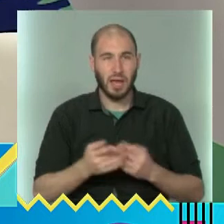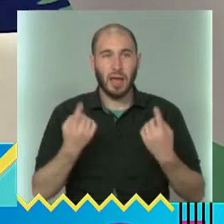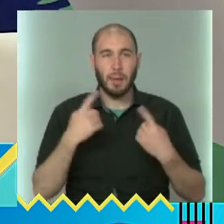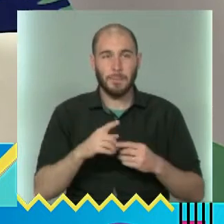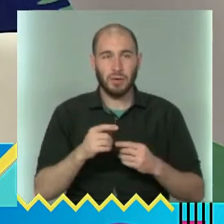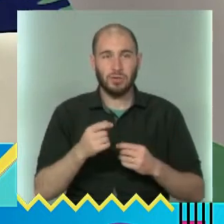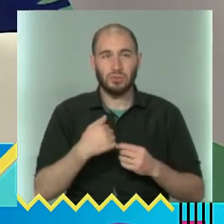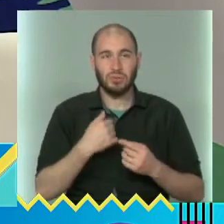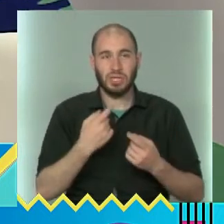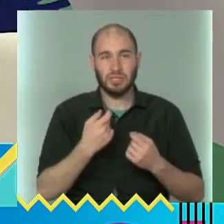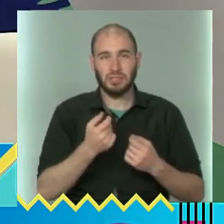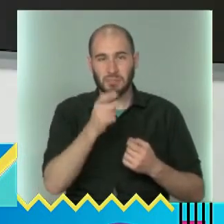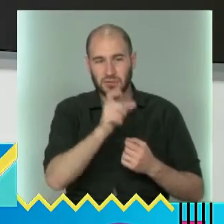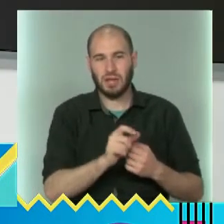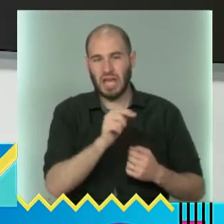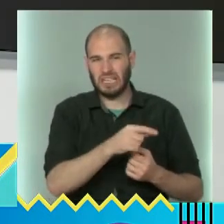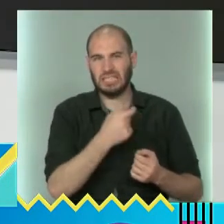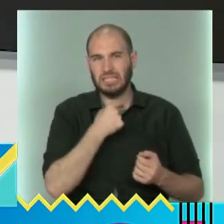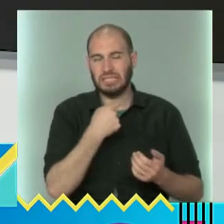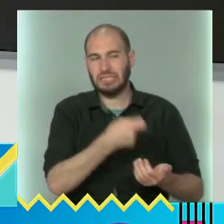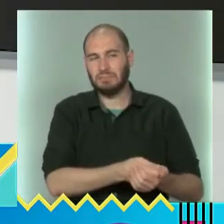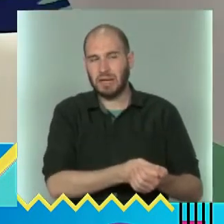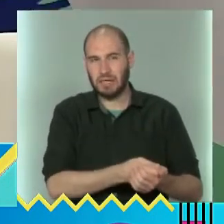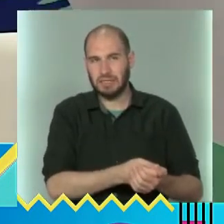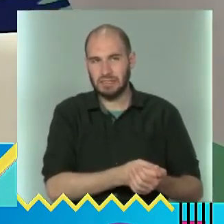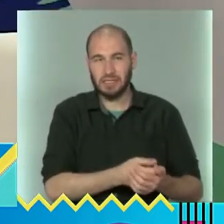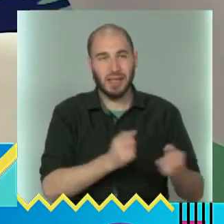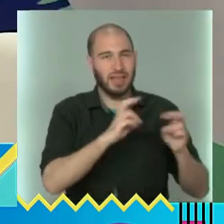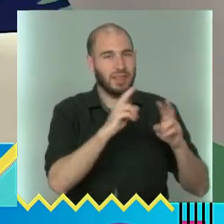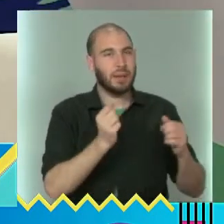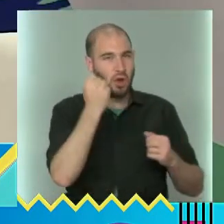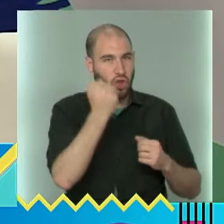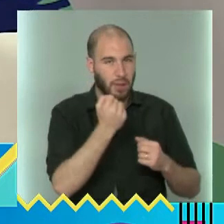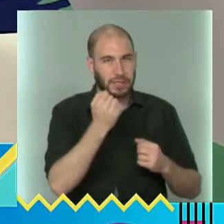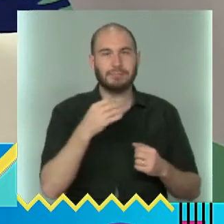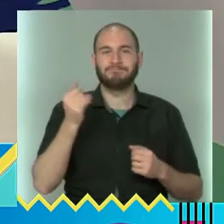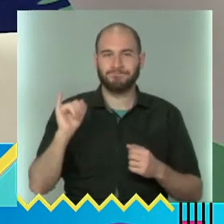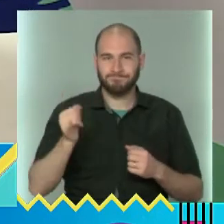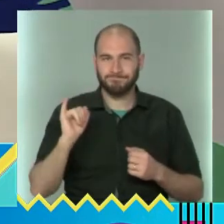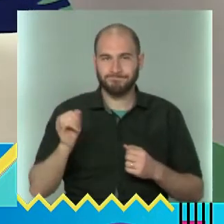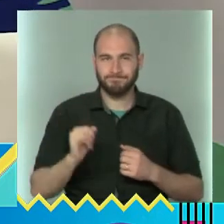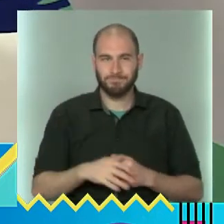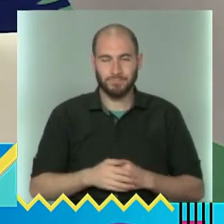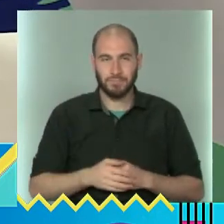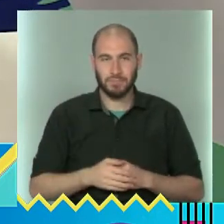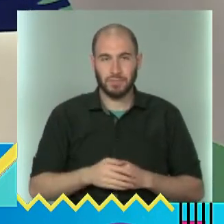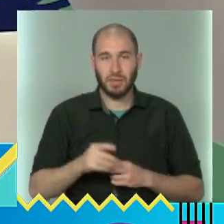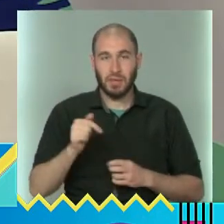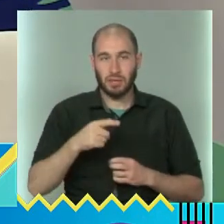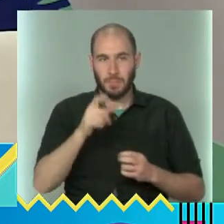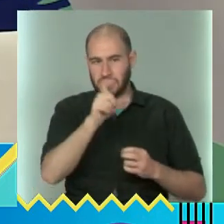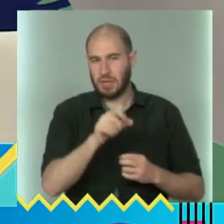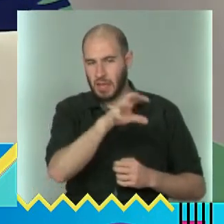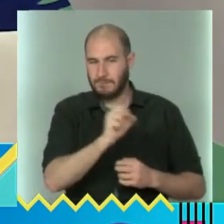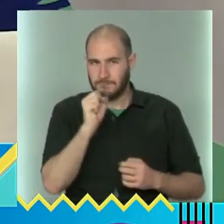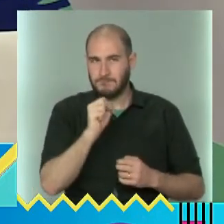quien dice, yo necesito a este cliente. Entonces yo no lo voy a mandar. Y entra una cuestión económica. Exactamente. Entonces ya me conseguí este